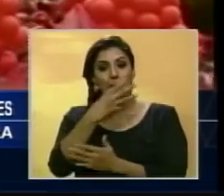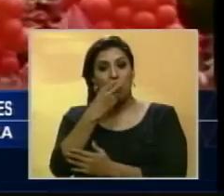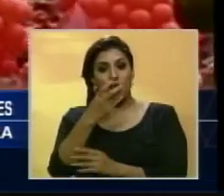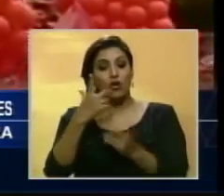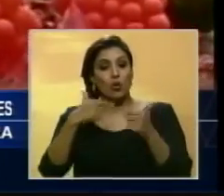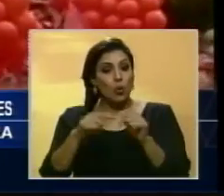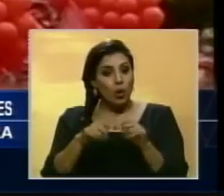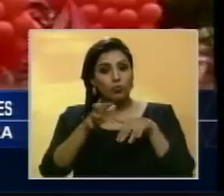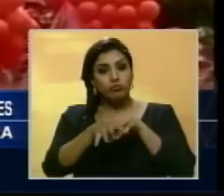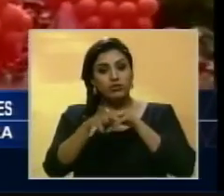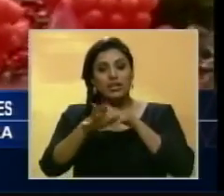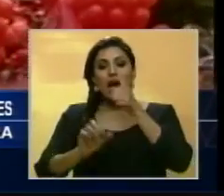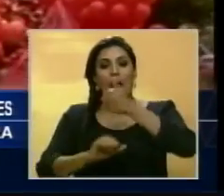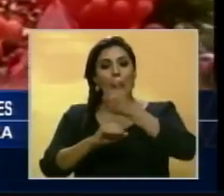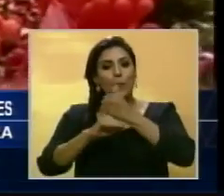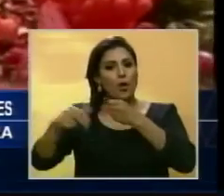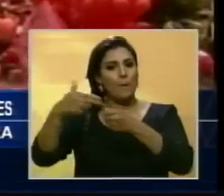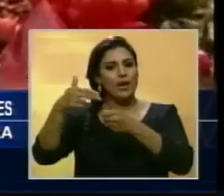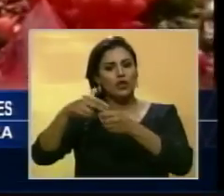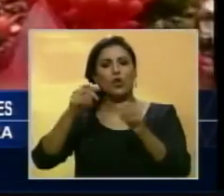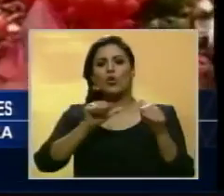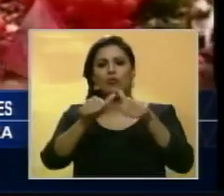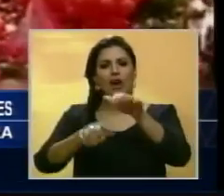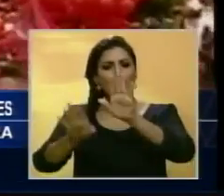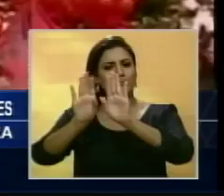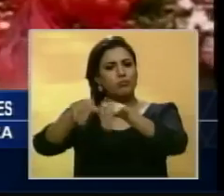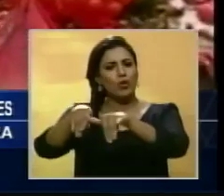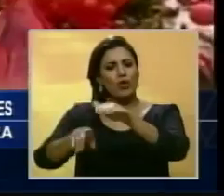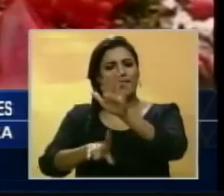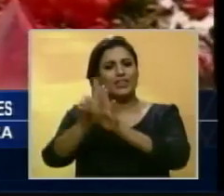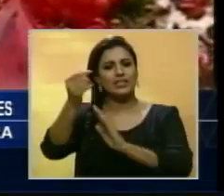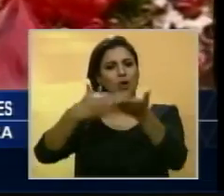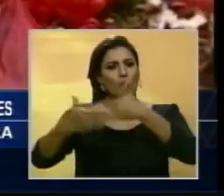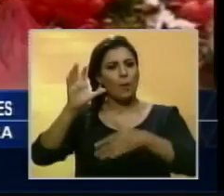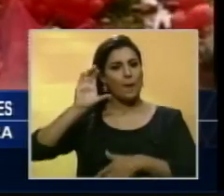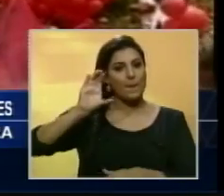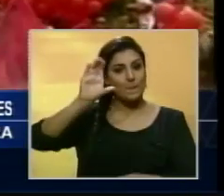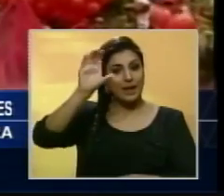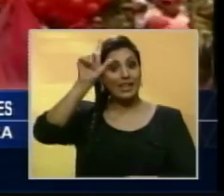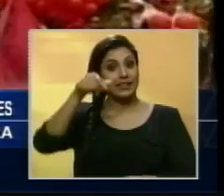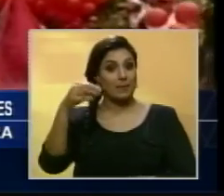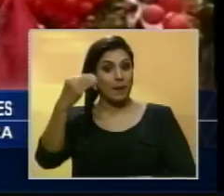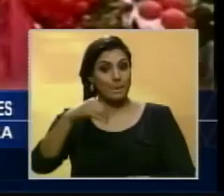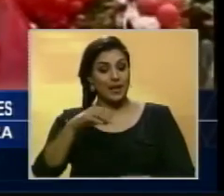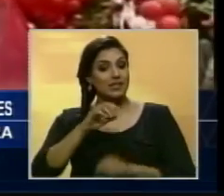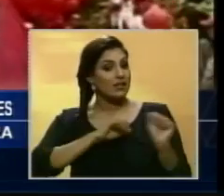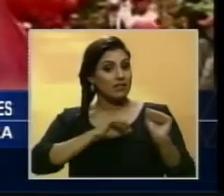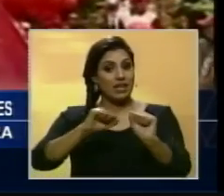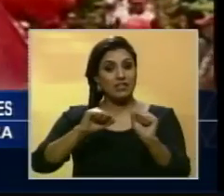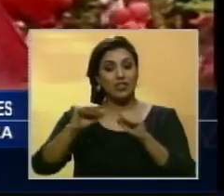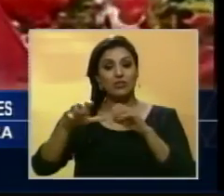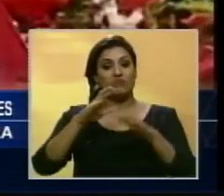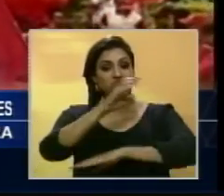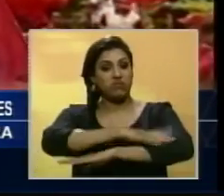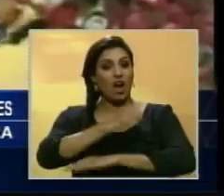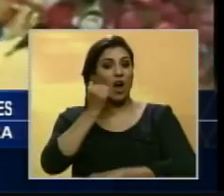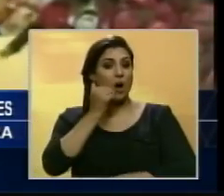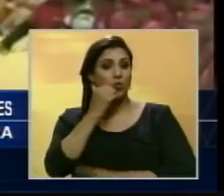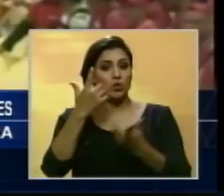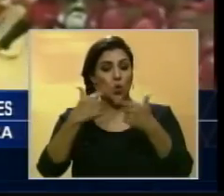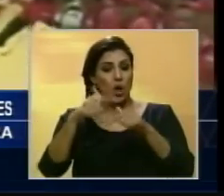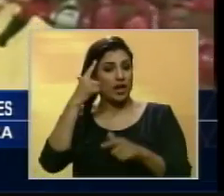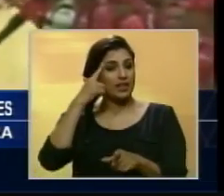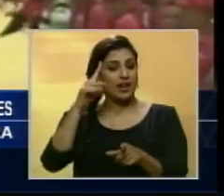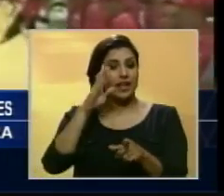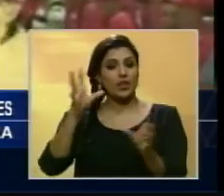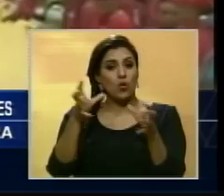sector petrolero ratificará su compromiso de contribuir con el desarrollo económico del país y además rechazar la actitud injerencista que a su